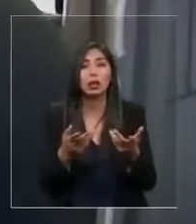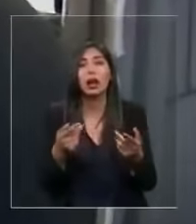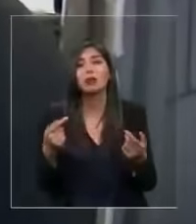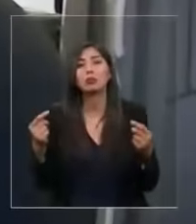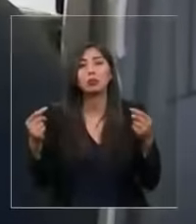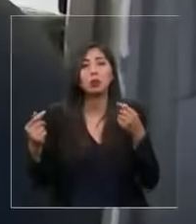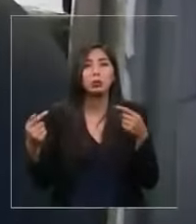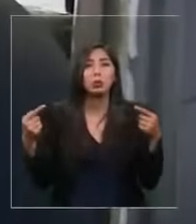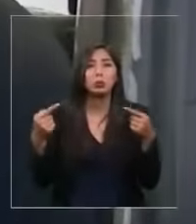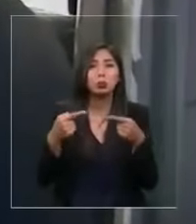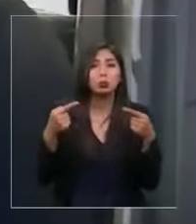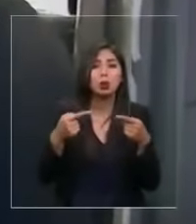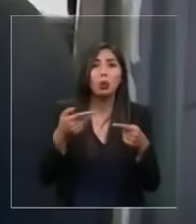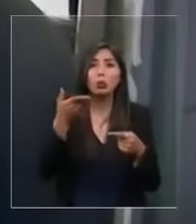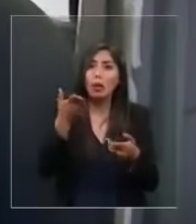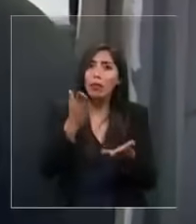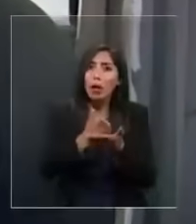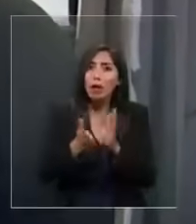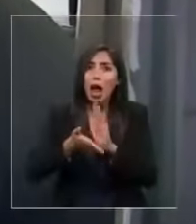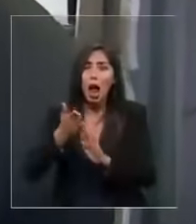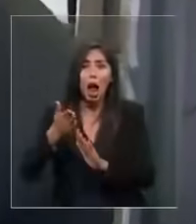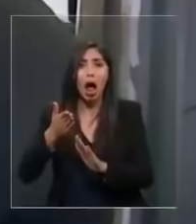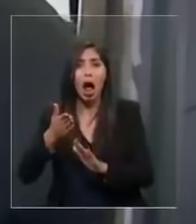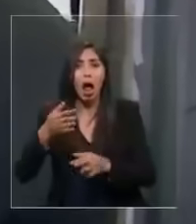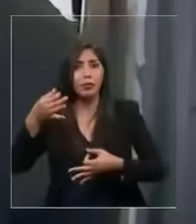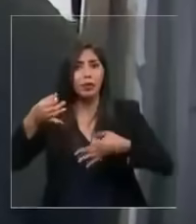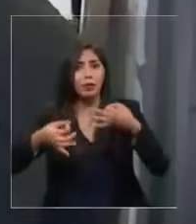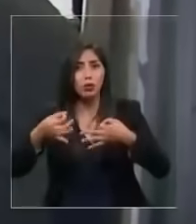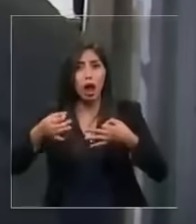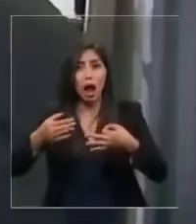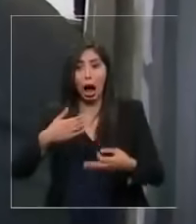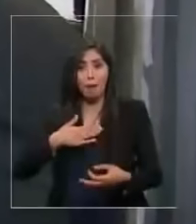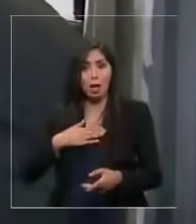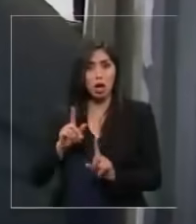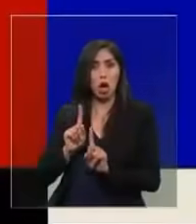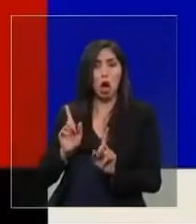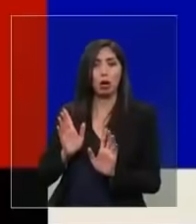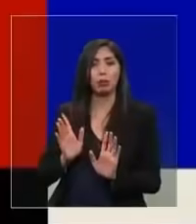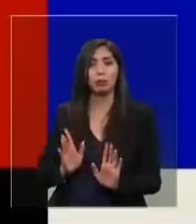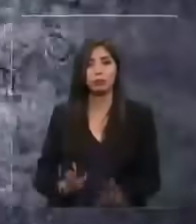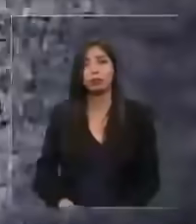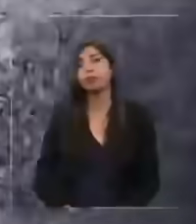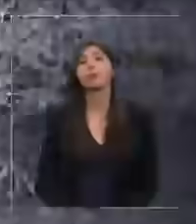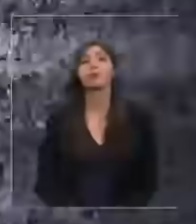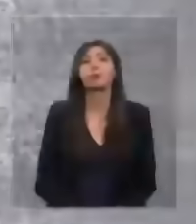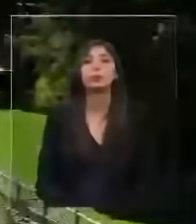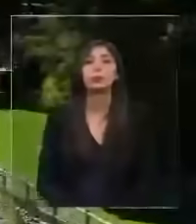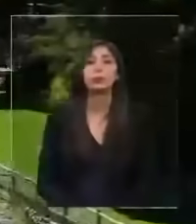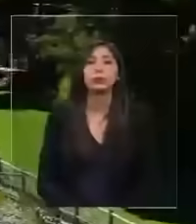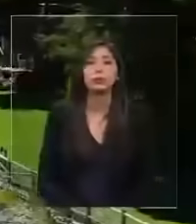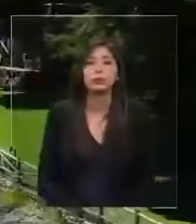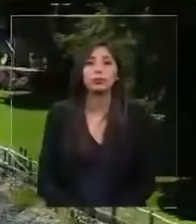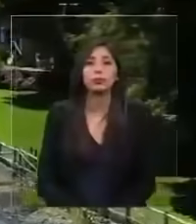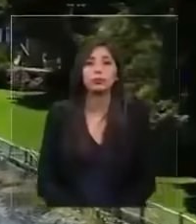está malo. Pero usted tiene que presentar eso a los tribunales. Lo vamos a hacer. No tiene que venir a increpar aquí a la gente.